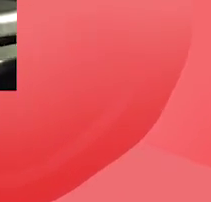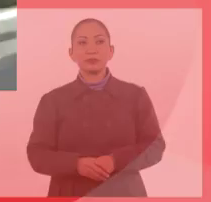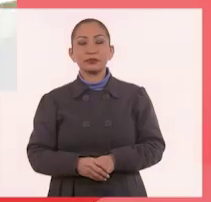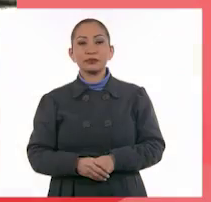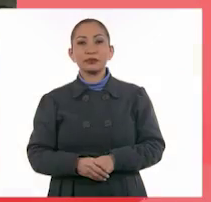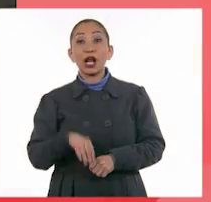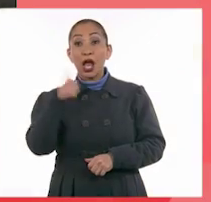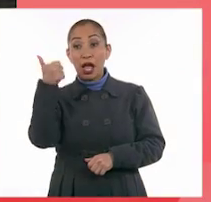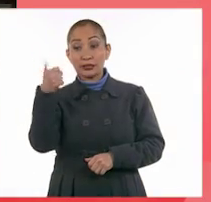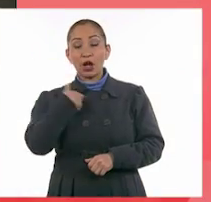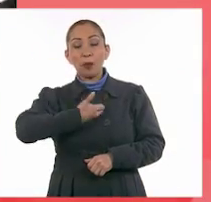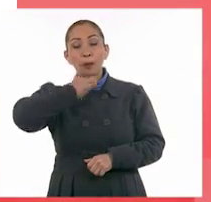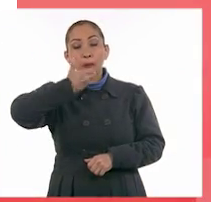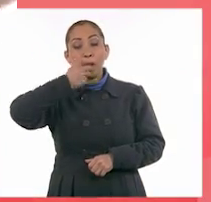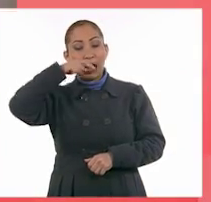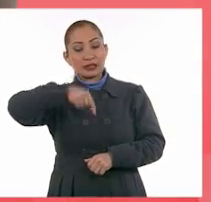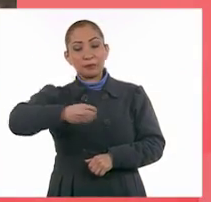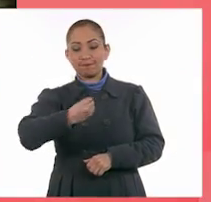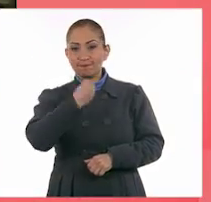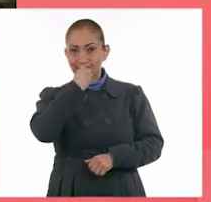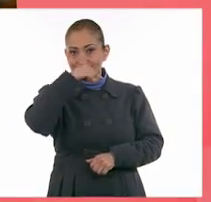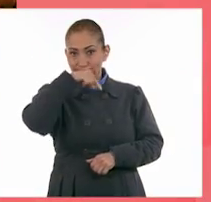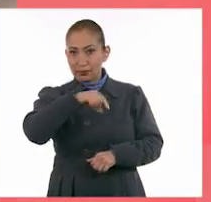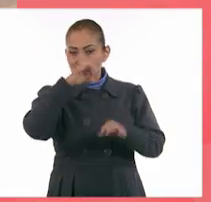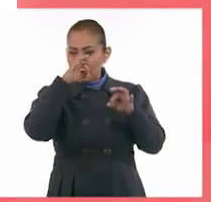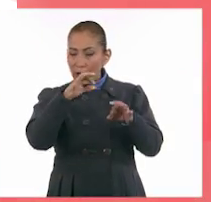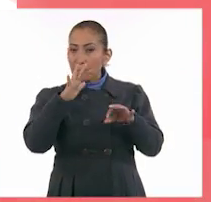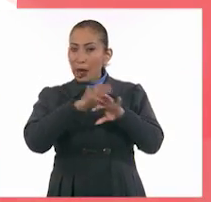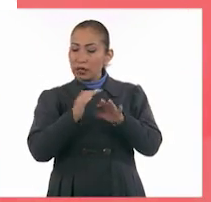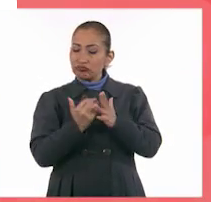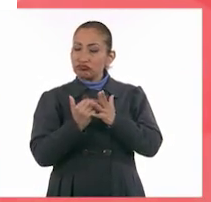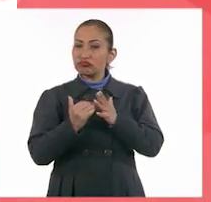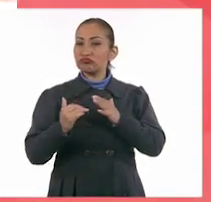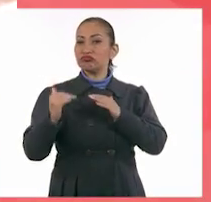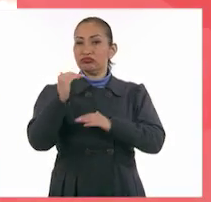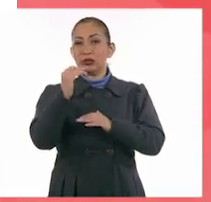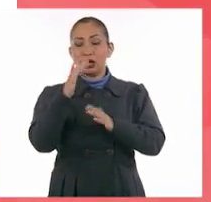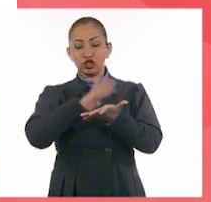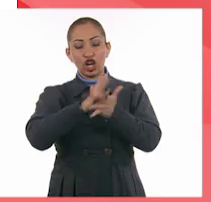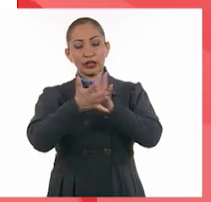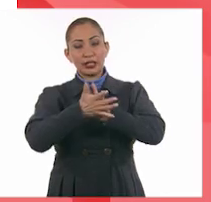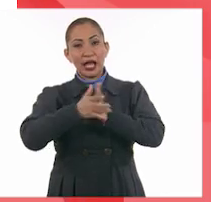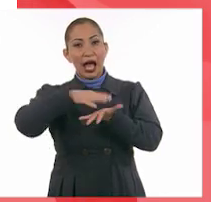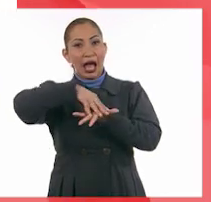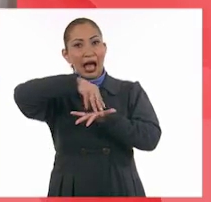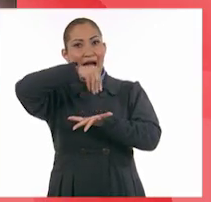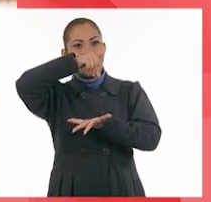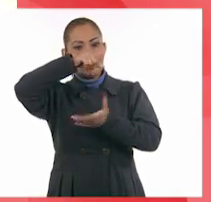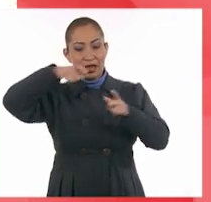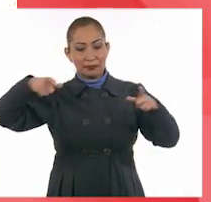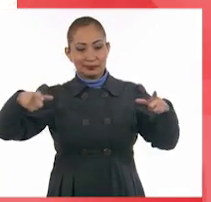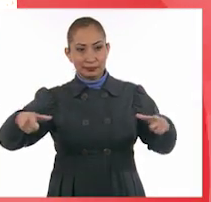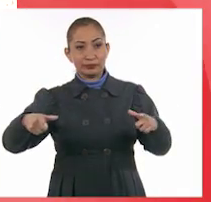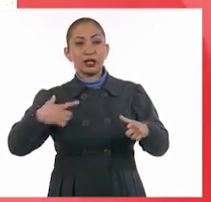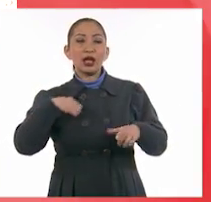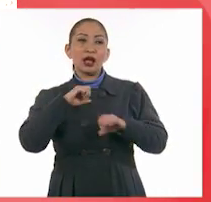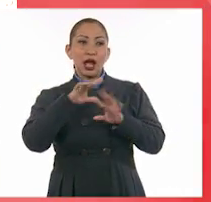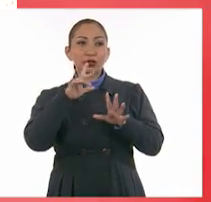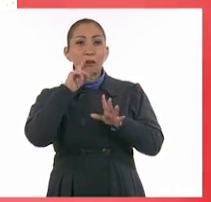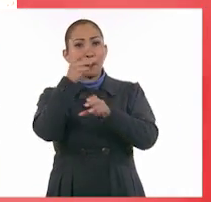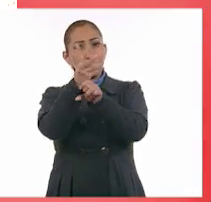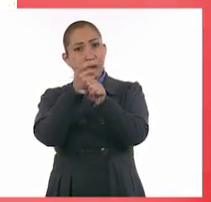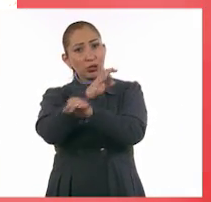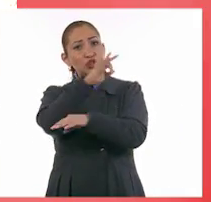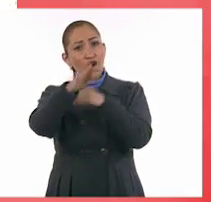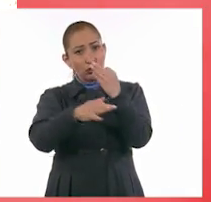Entonces, es otra parte de la tradición del platillo que le da más énfasis, ¿no? Entonces, las tortillas de harina. Y obviamente invitamos